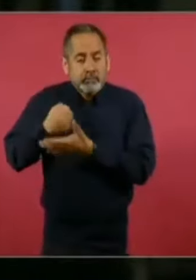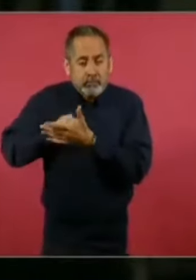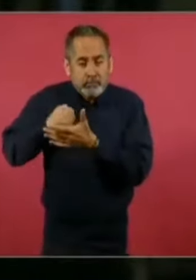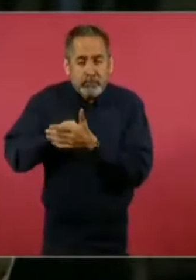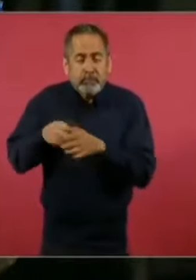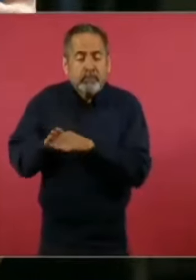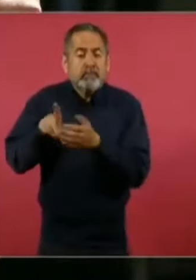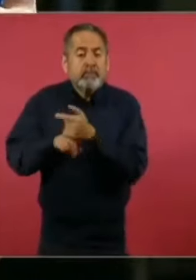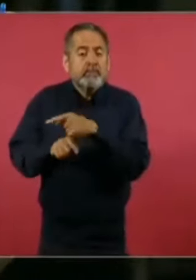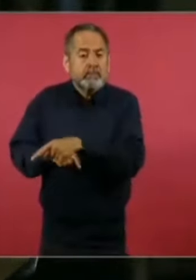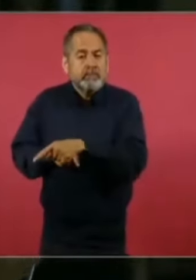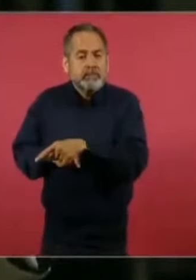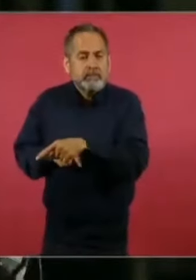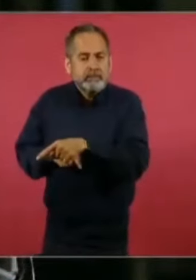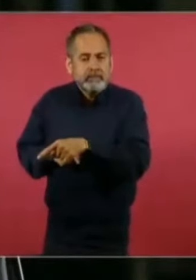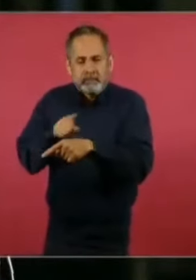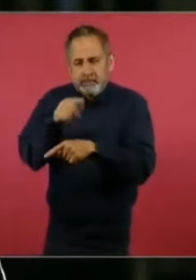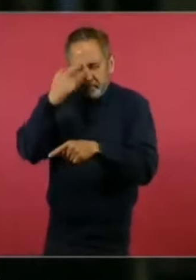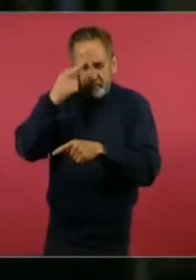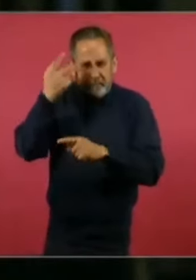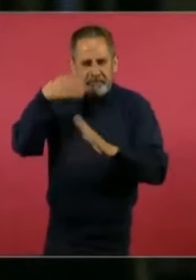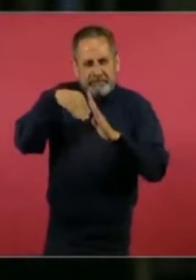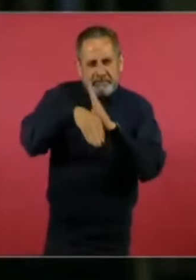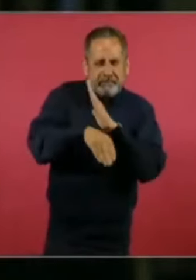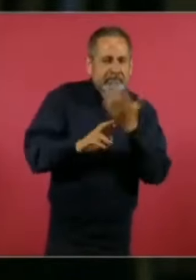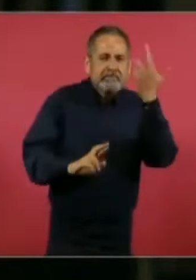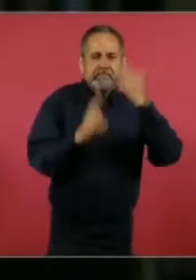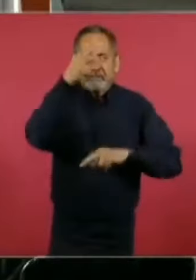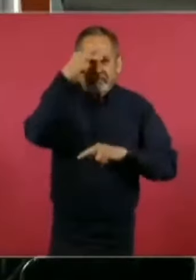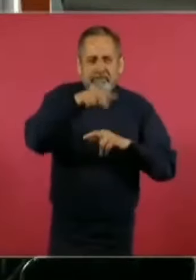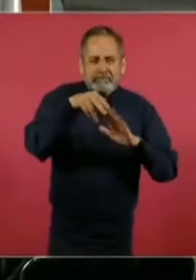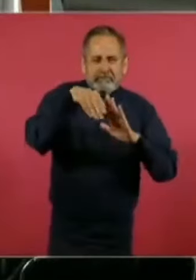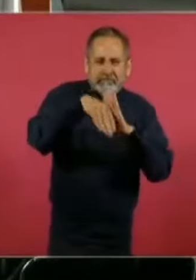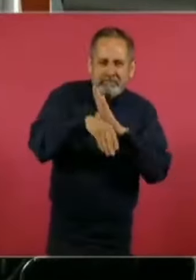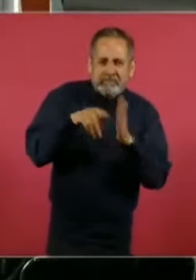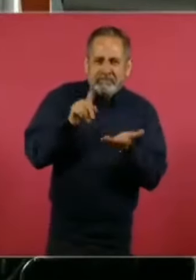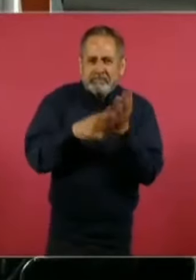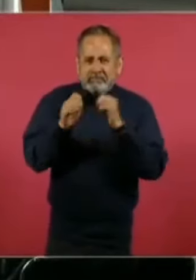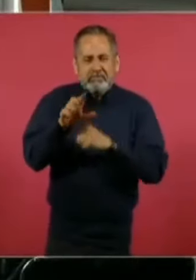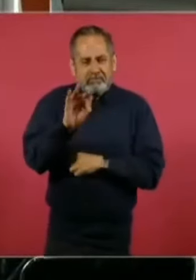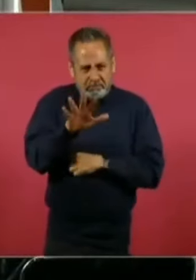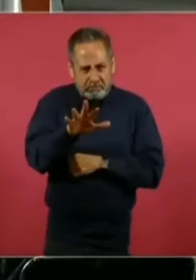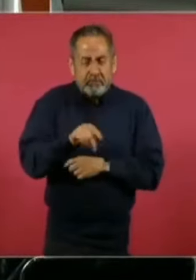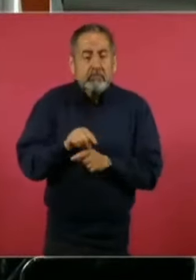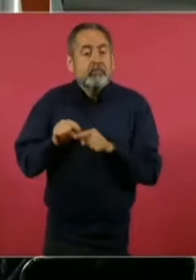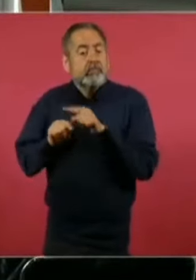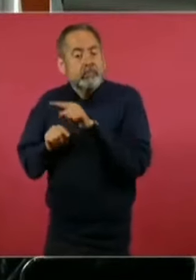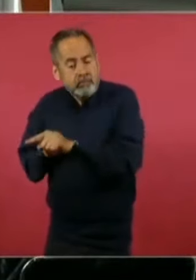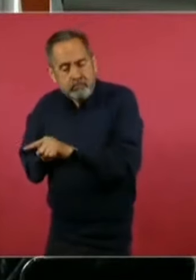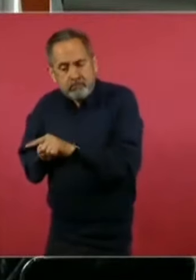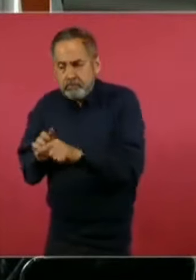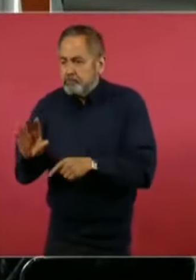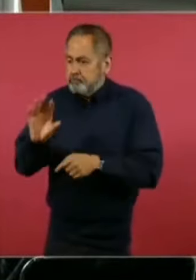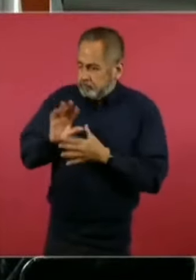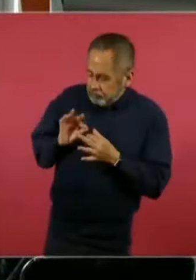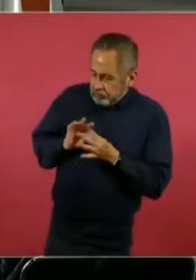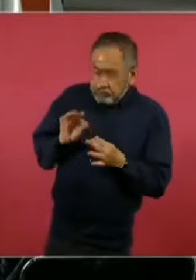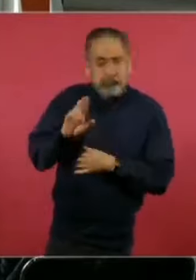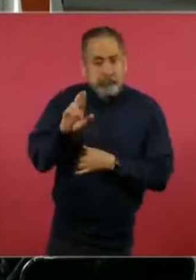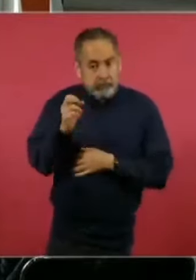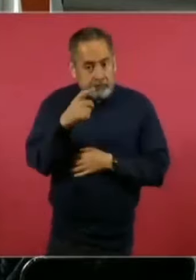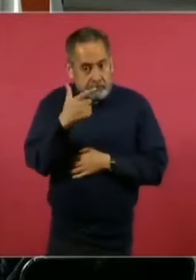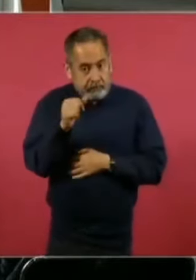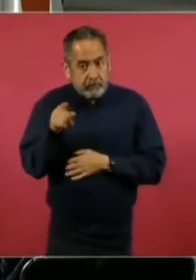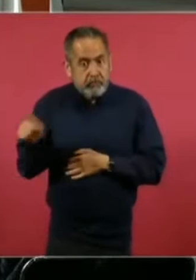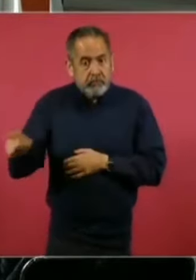caída, el declive de la Revolución Mexicana, ya en el año 45. Recomendaba siempre a José Rogelio Álvarez, creador